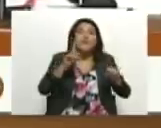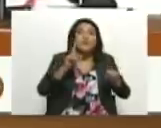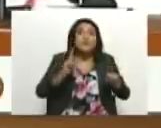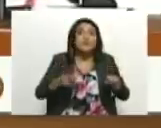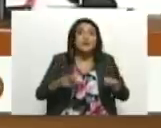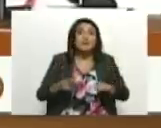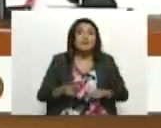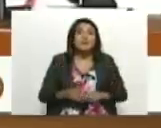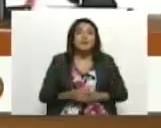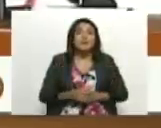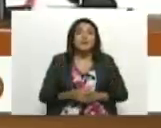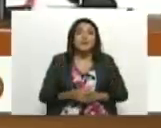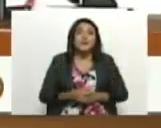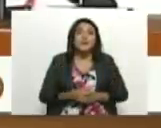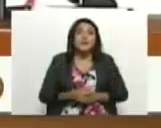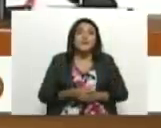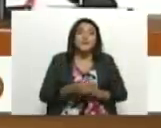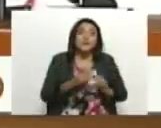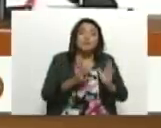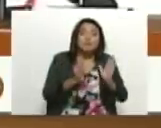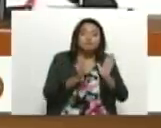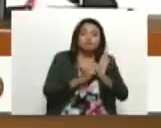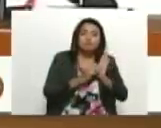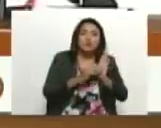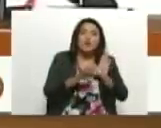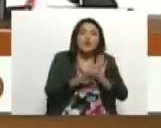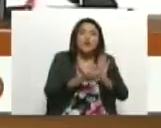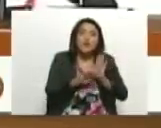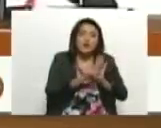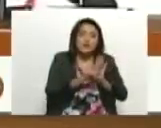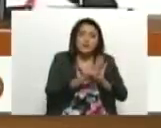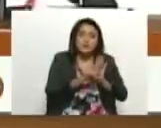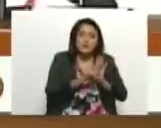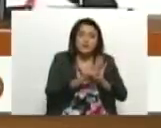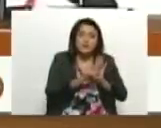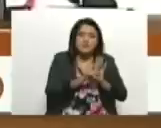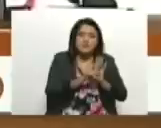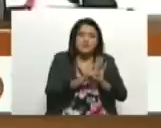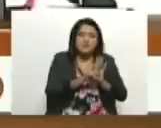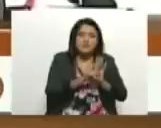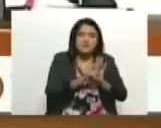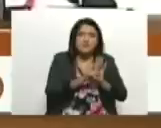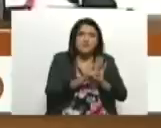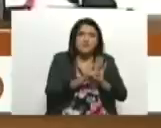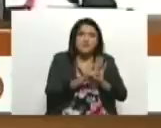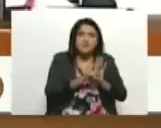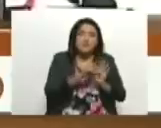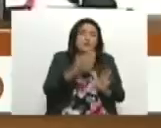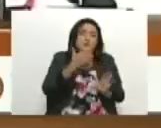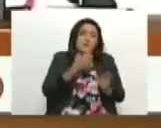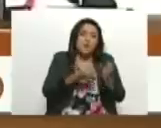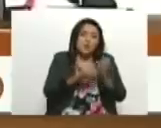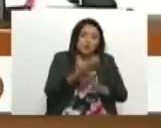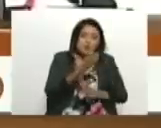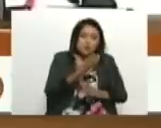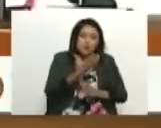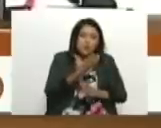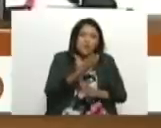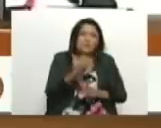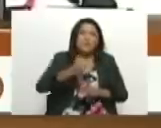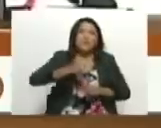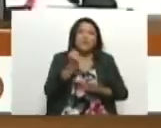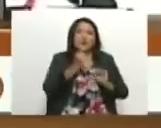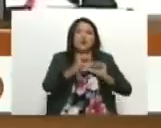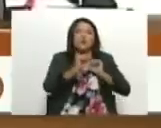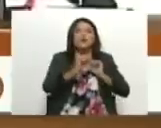ser acompañado con instrumentos legales, como la ley que permitió la creación de la Policía contra la Corrupción, como